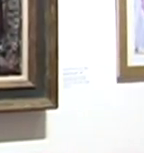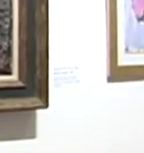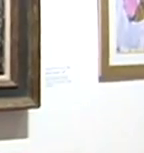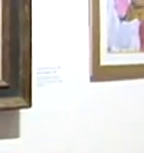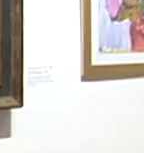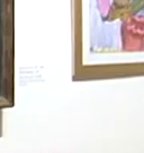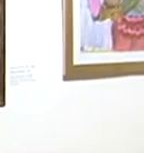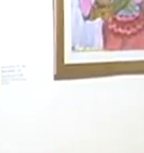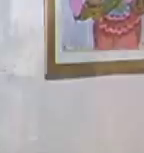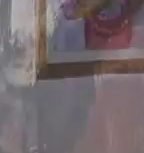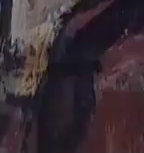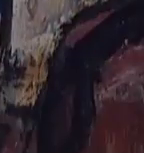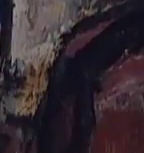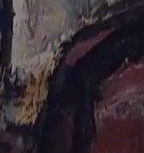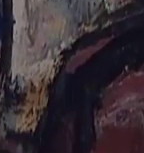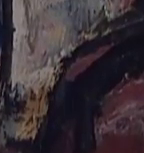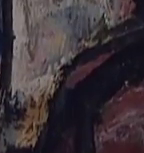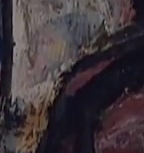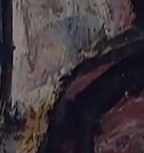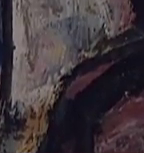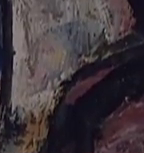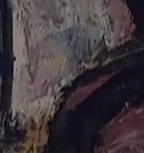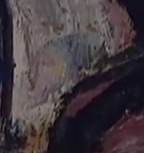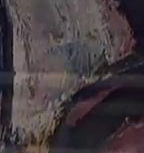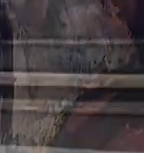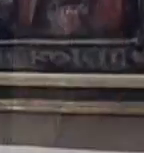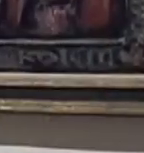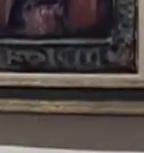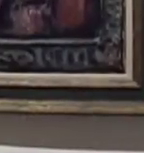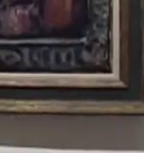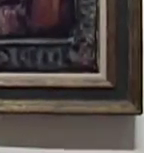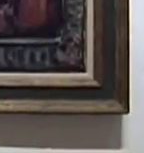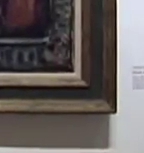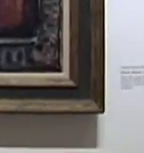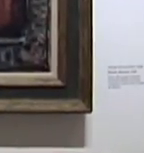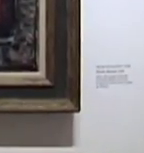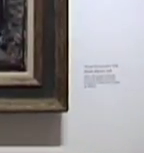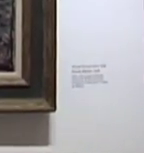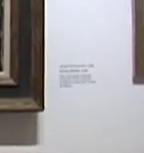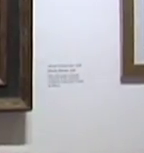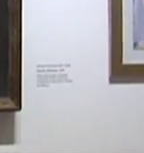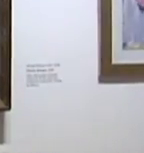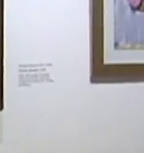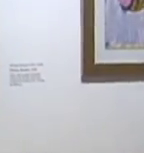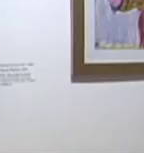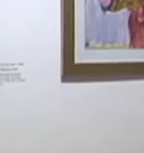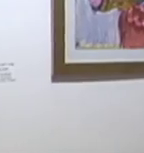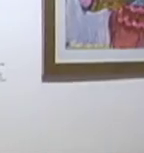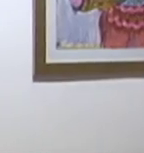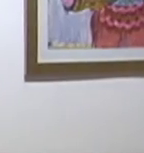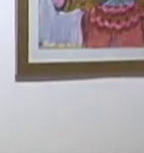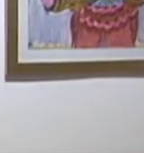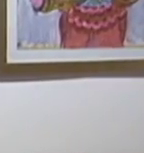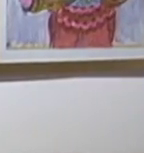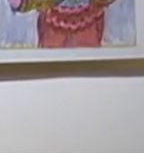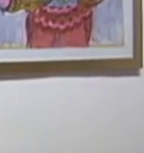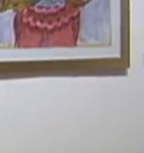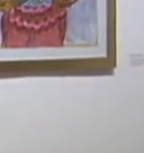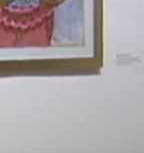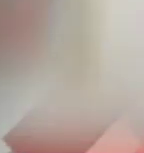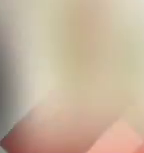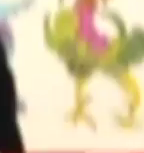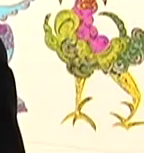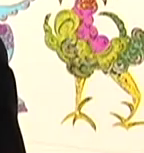y lo profano destacan ángeles, demonios e imágenes sangrantes de Cristo que reflejan la sensibilidad religiosa del